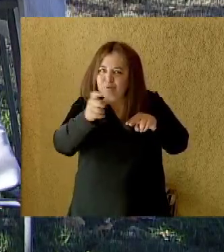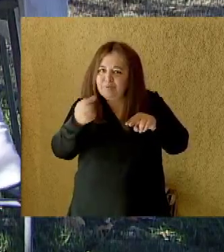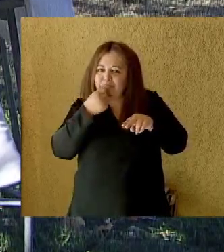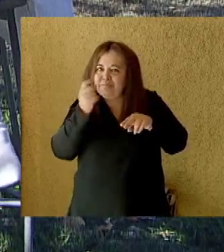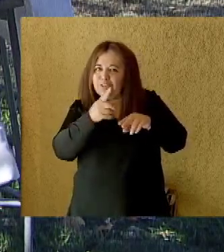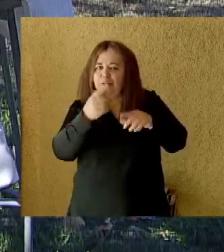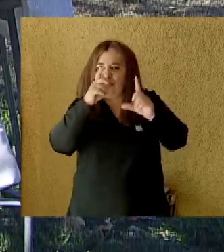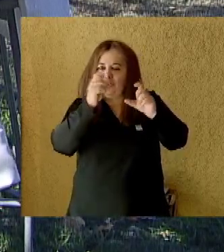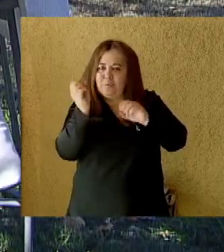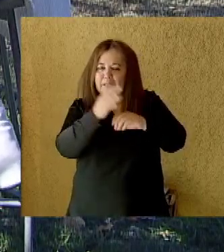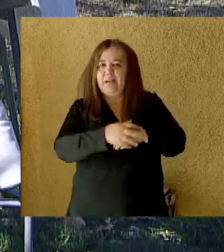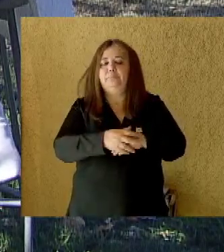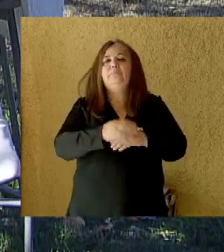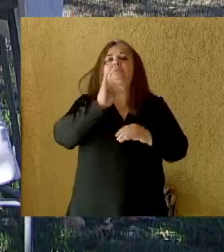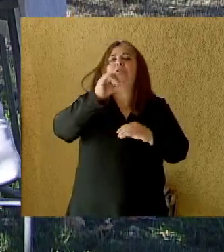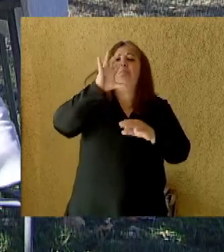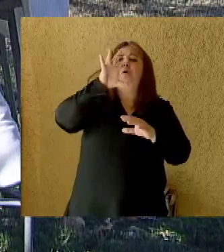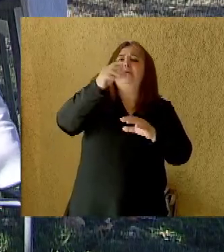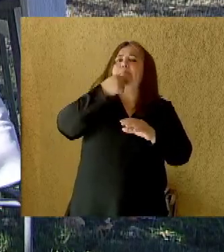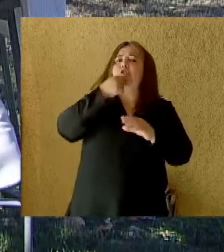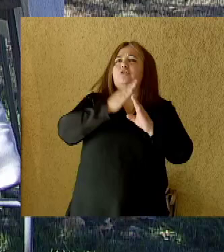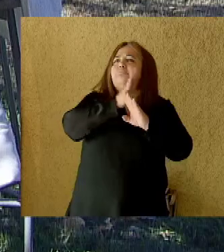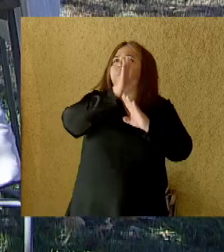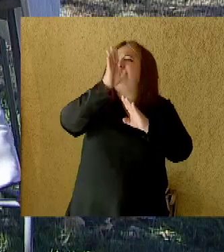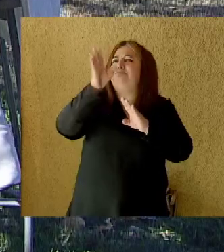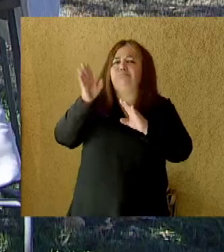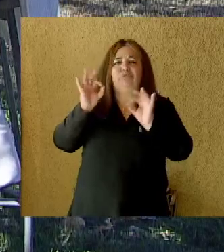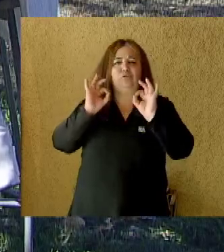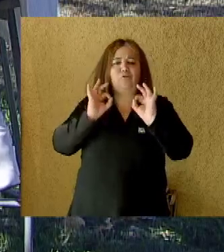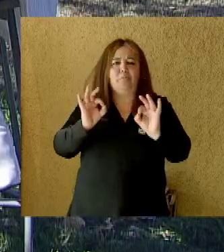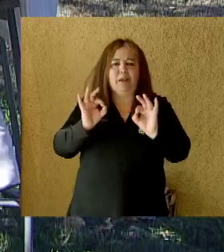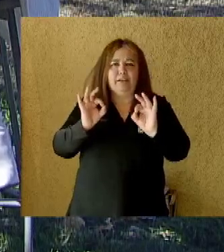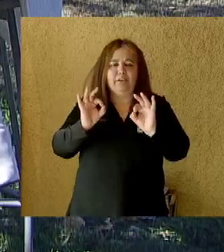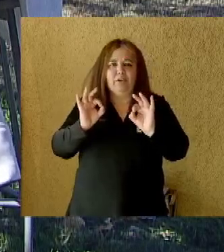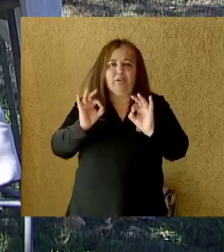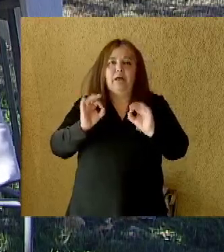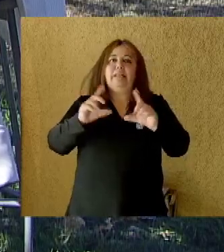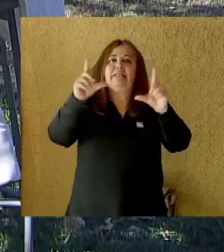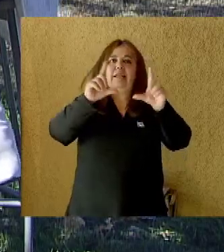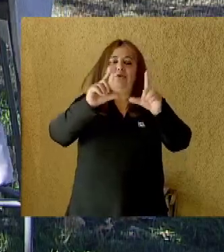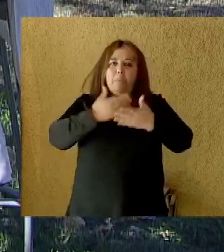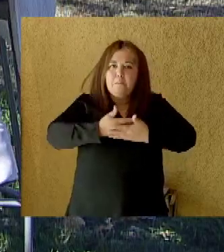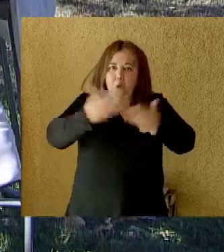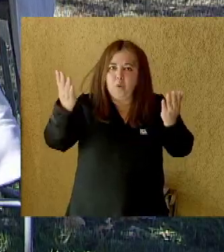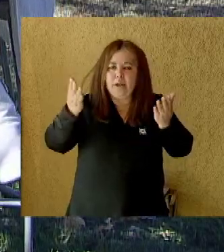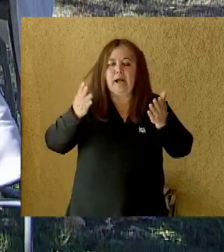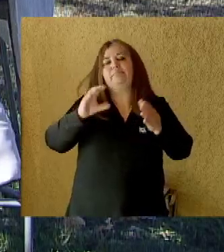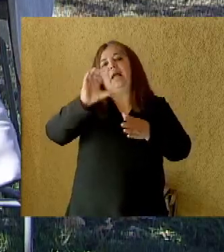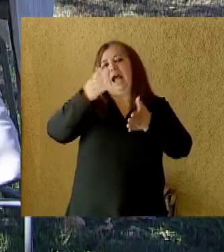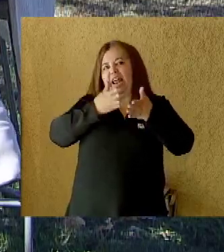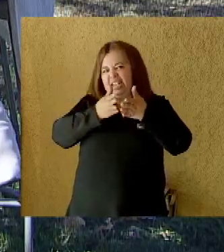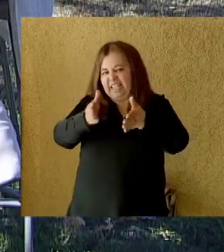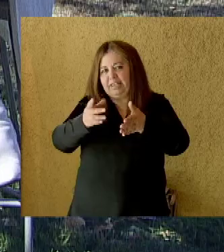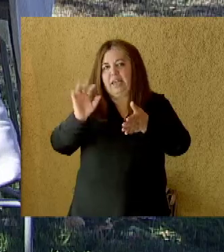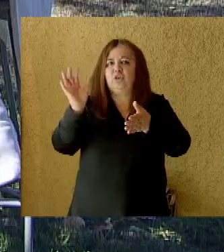uno de los mendocinos. Hemos recorrido toda la provincia. Hemos buscado acompañarlos a través de la televisión pública de Canal Acequia, pero también de todos